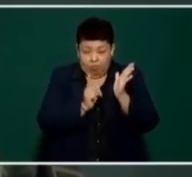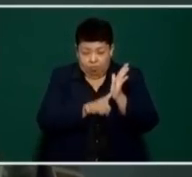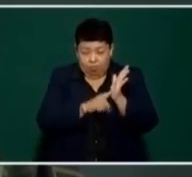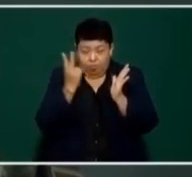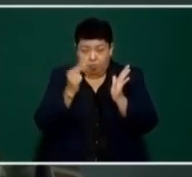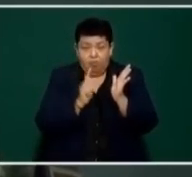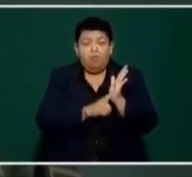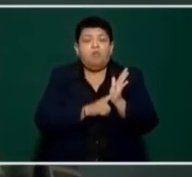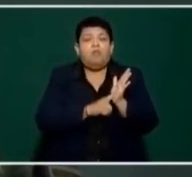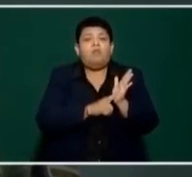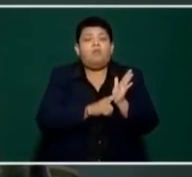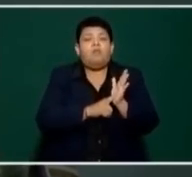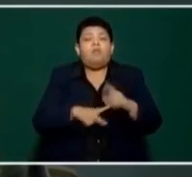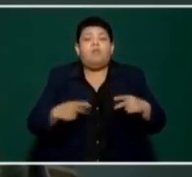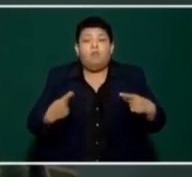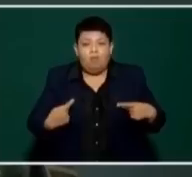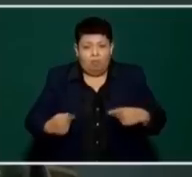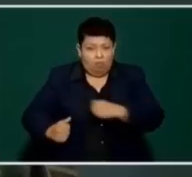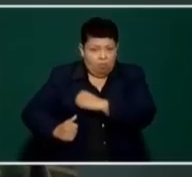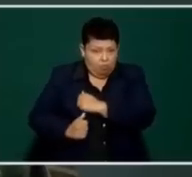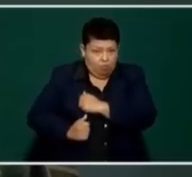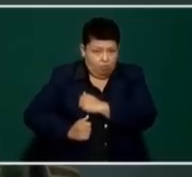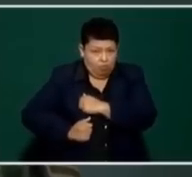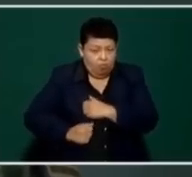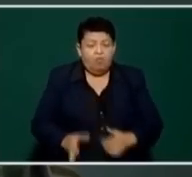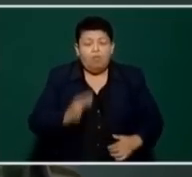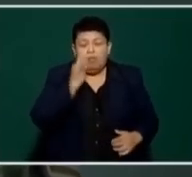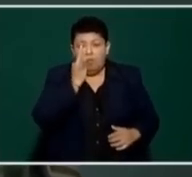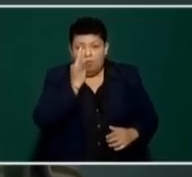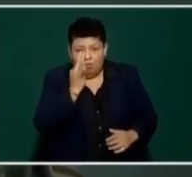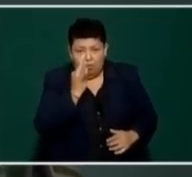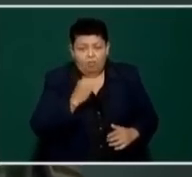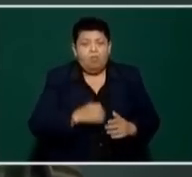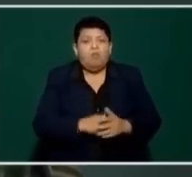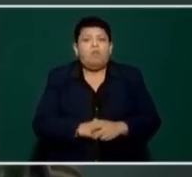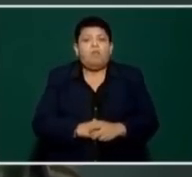elementos en funciones de la Guardia Nacional y